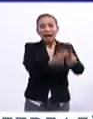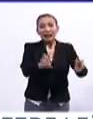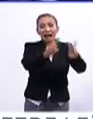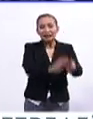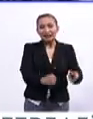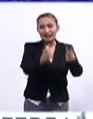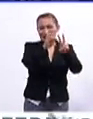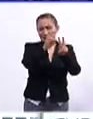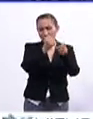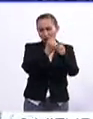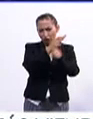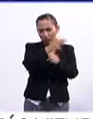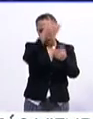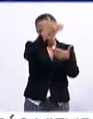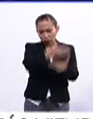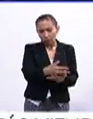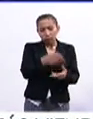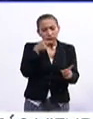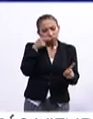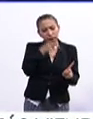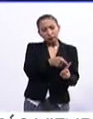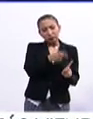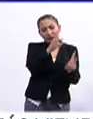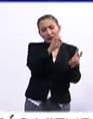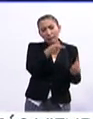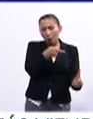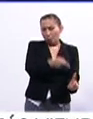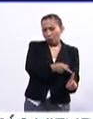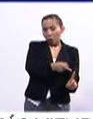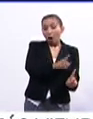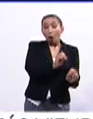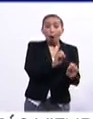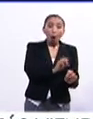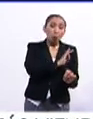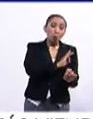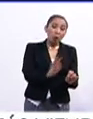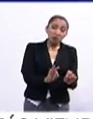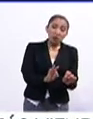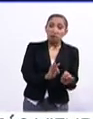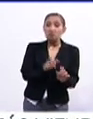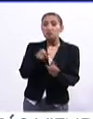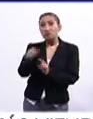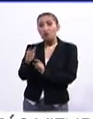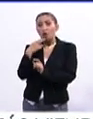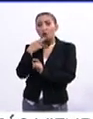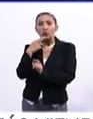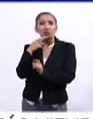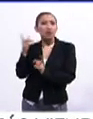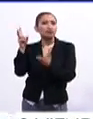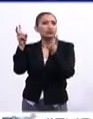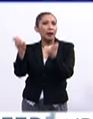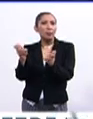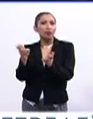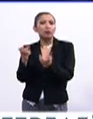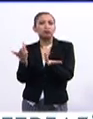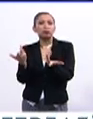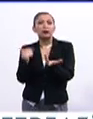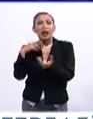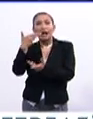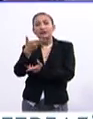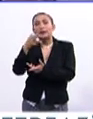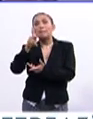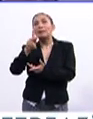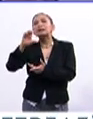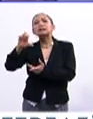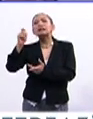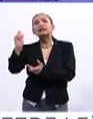datos pudieran ser muy enfocados, pero por otra parte hay un gran uso en el tema de uso del